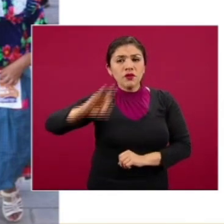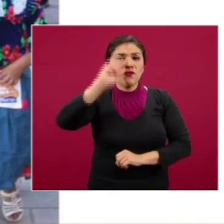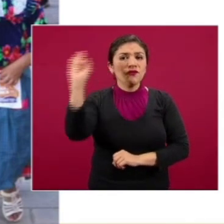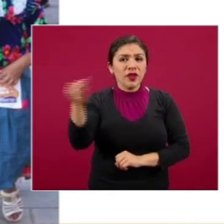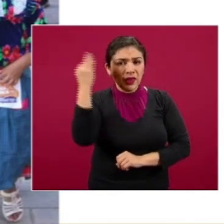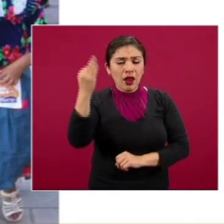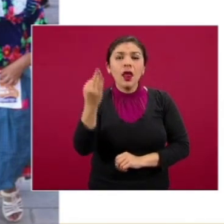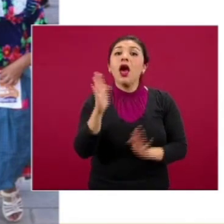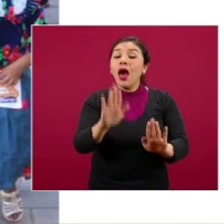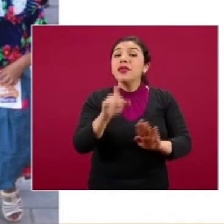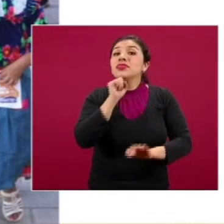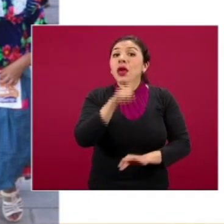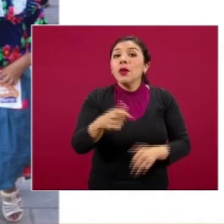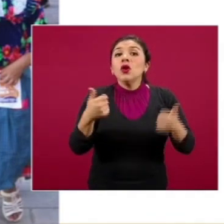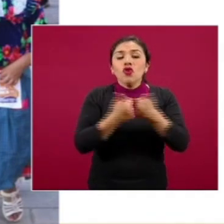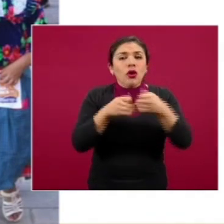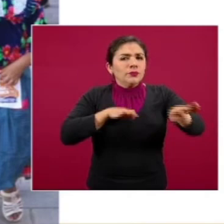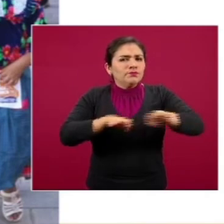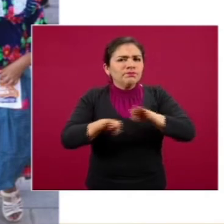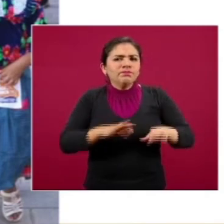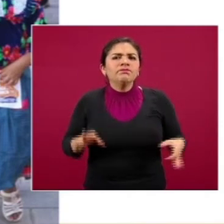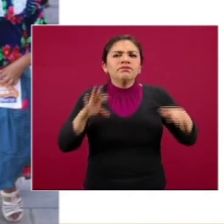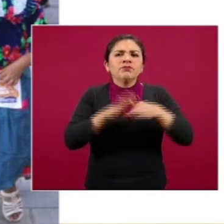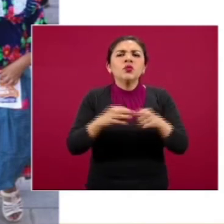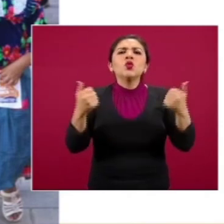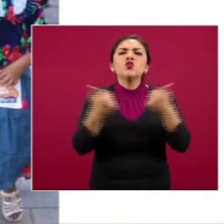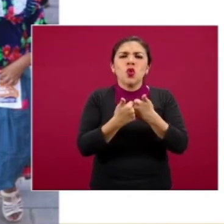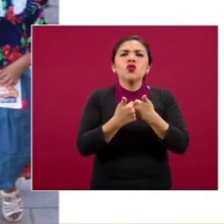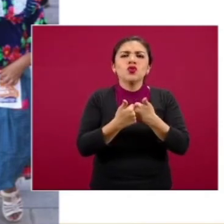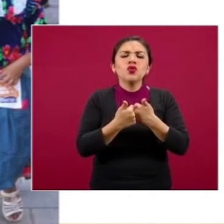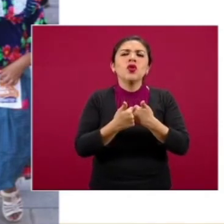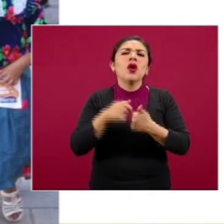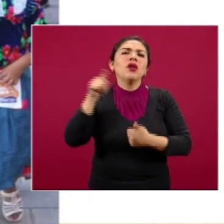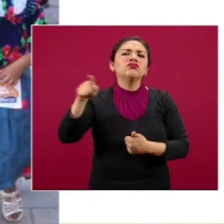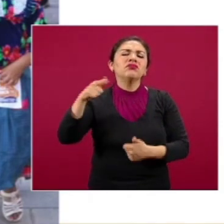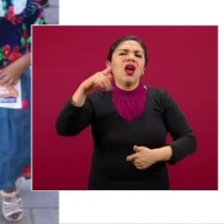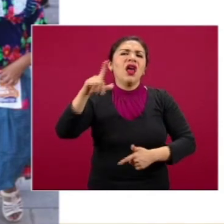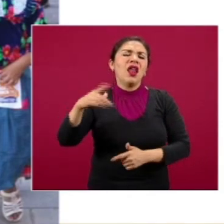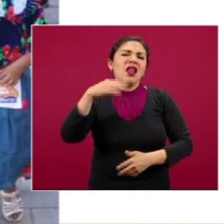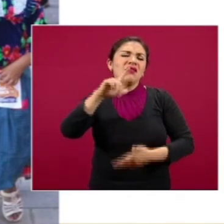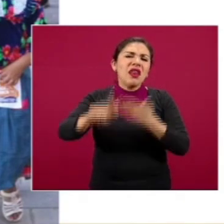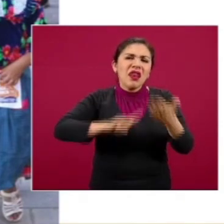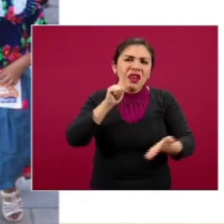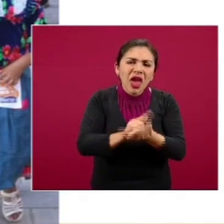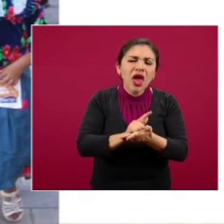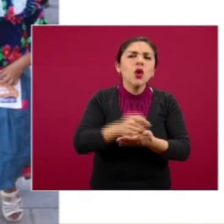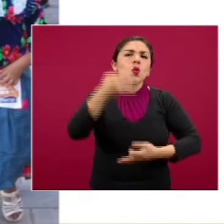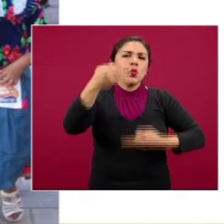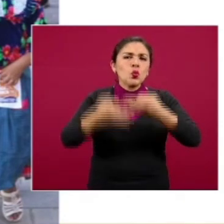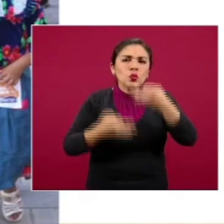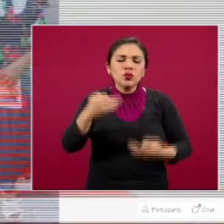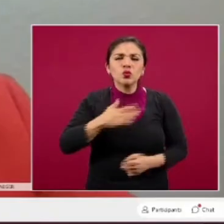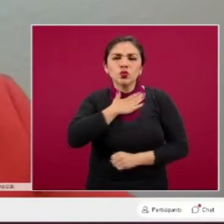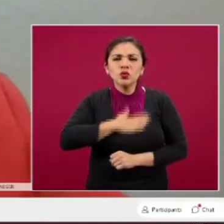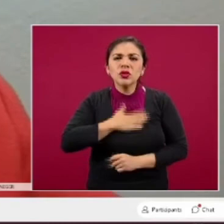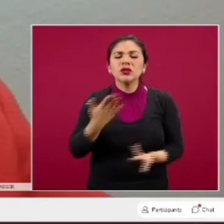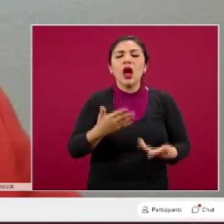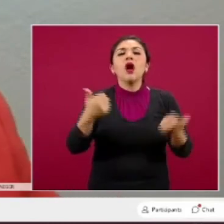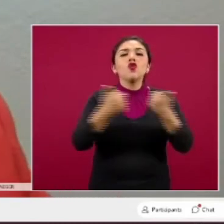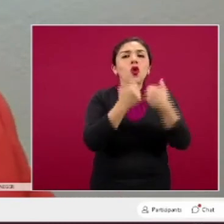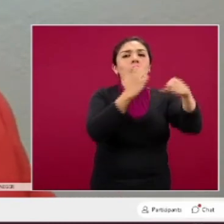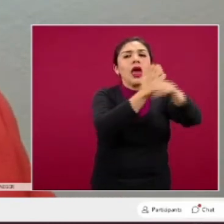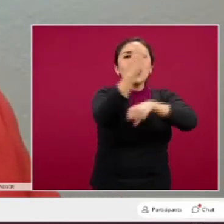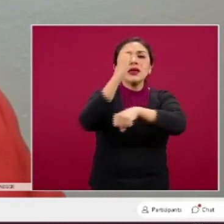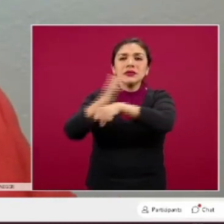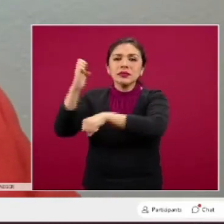federal, pero también estamos trabajando con el Poder Legislativo, con el Poder Judicial, y con los estados